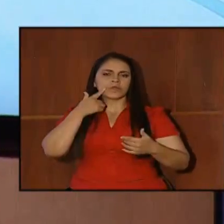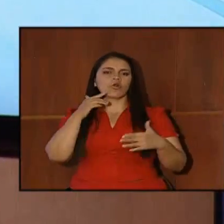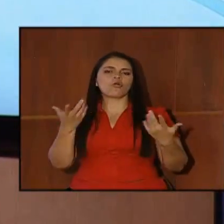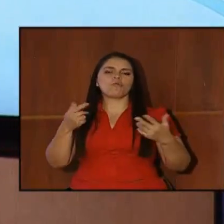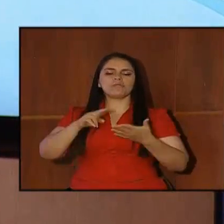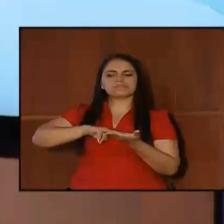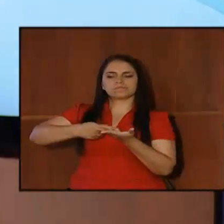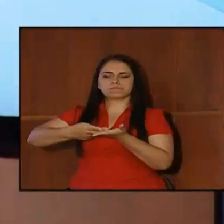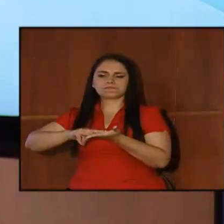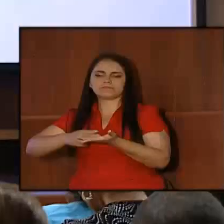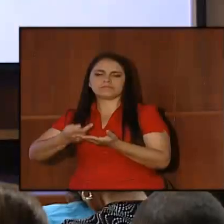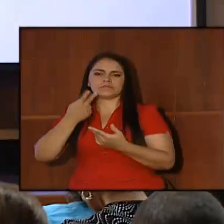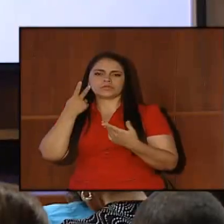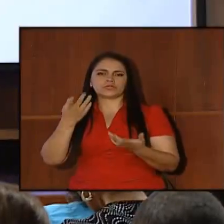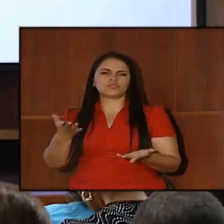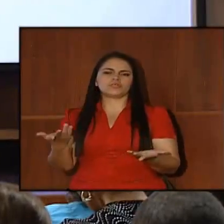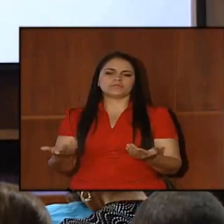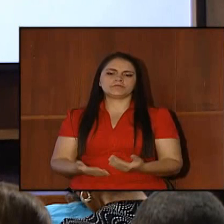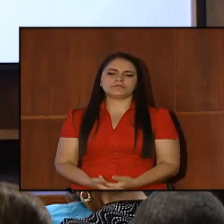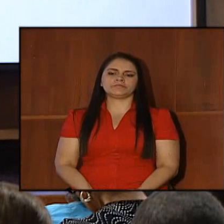a mover.